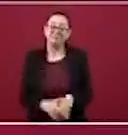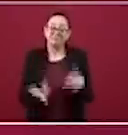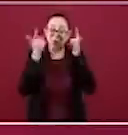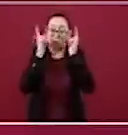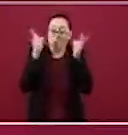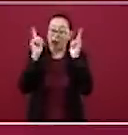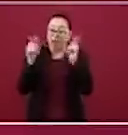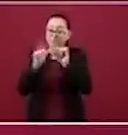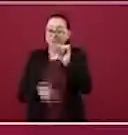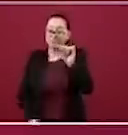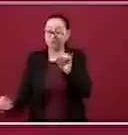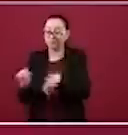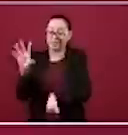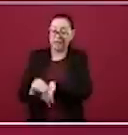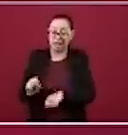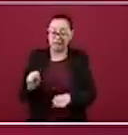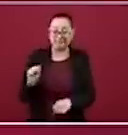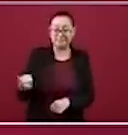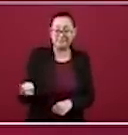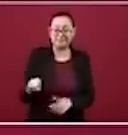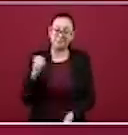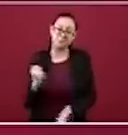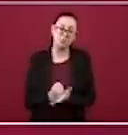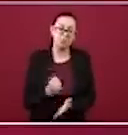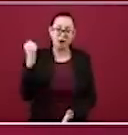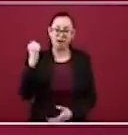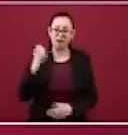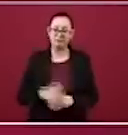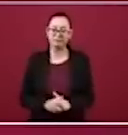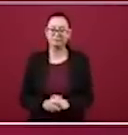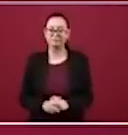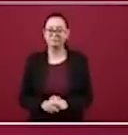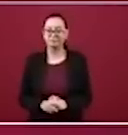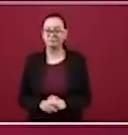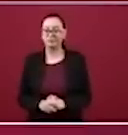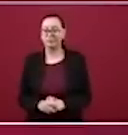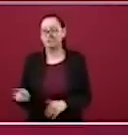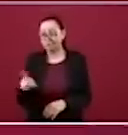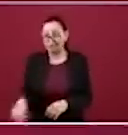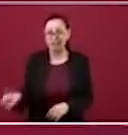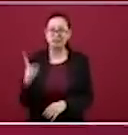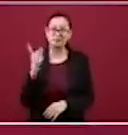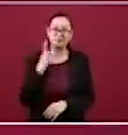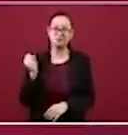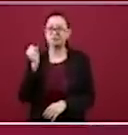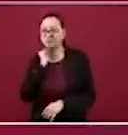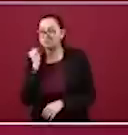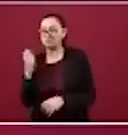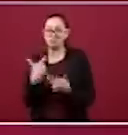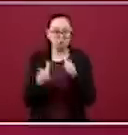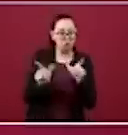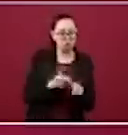Nacional, que los legisladores sin banderías